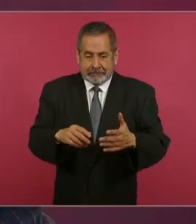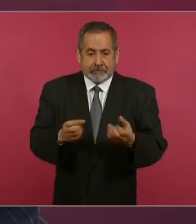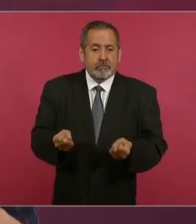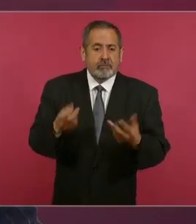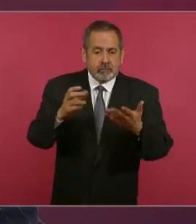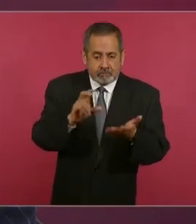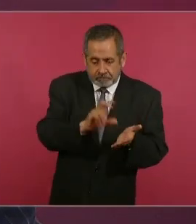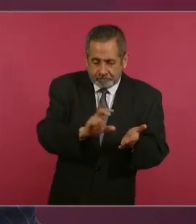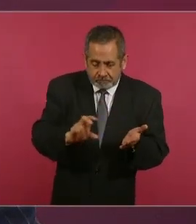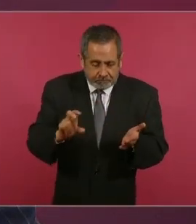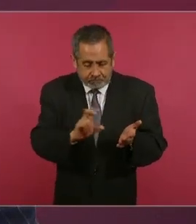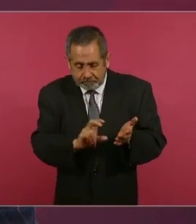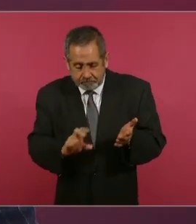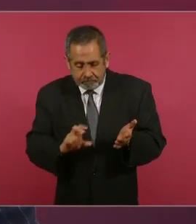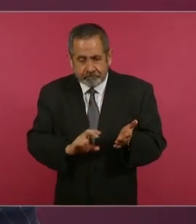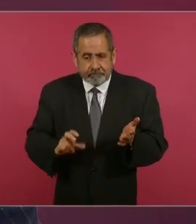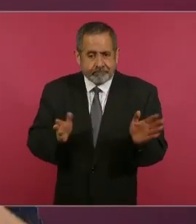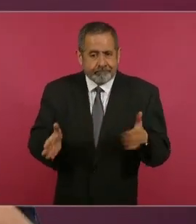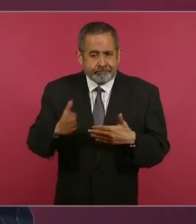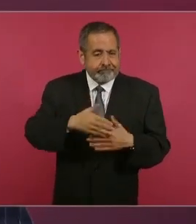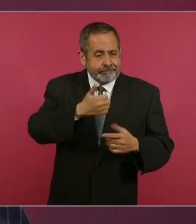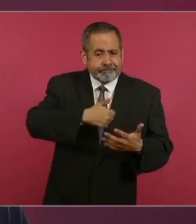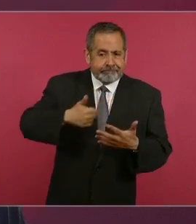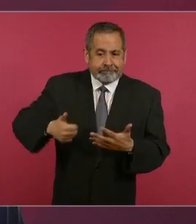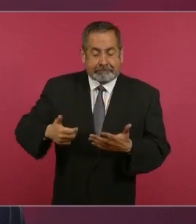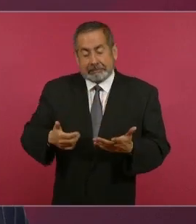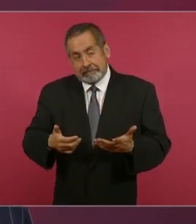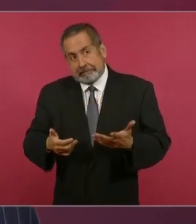correspondientes para cada despensa